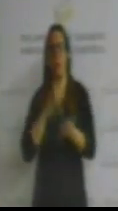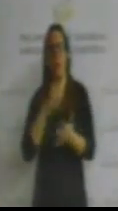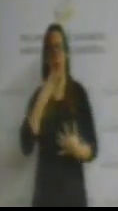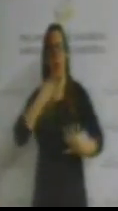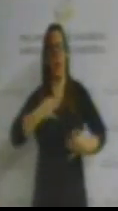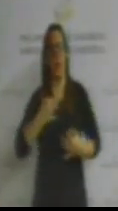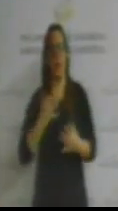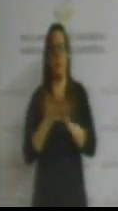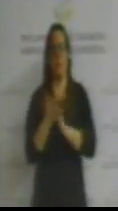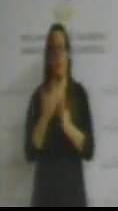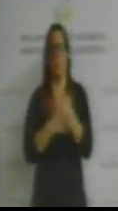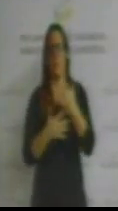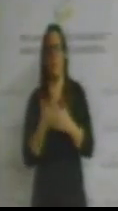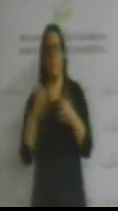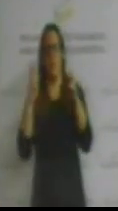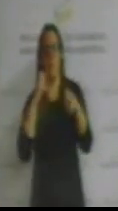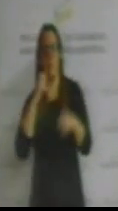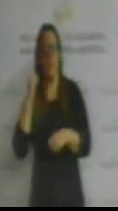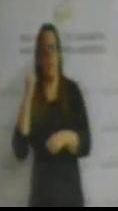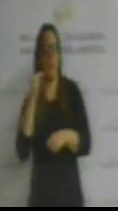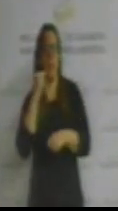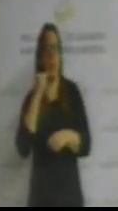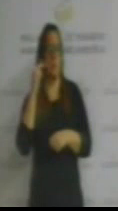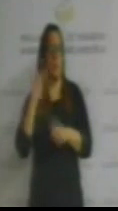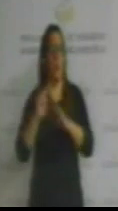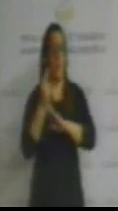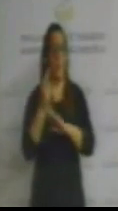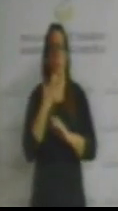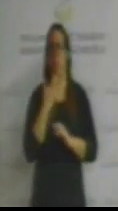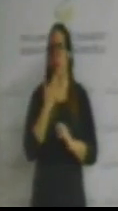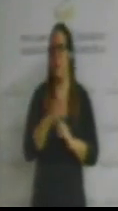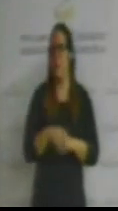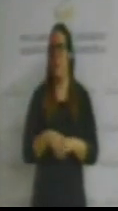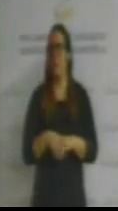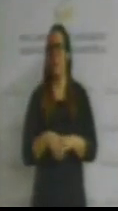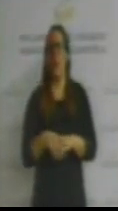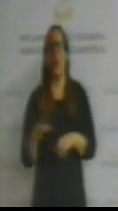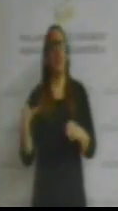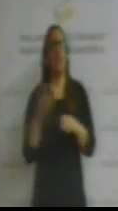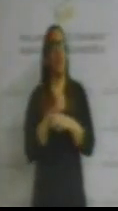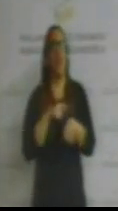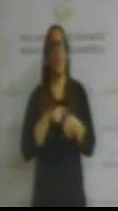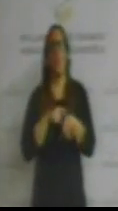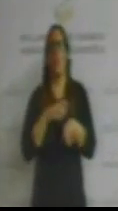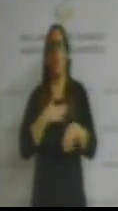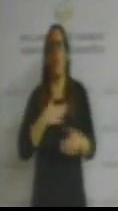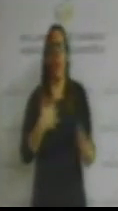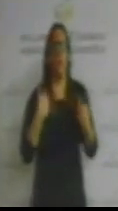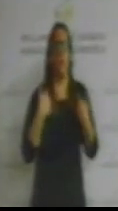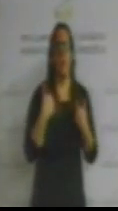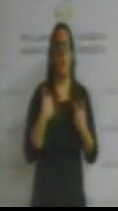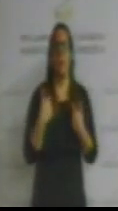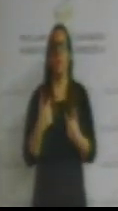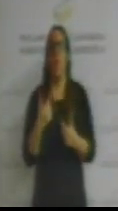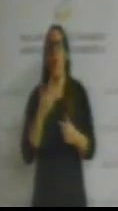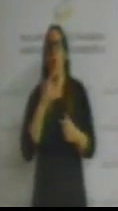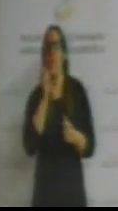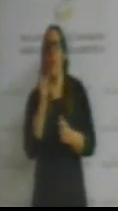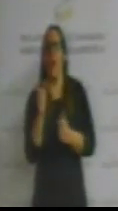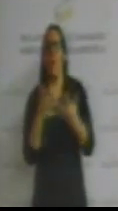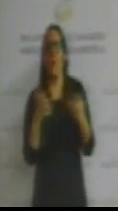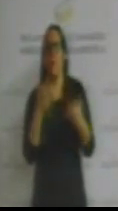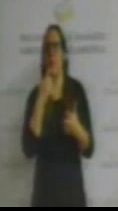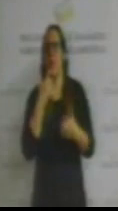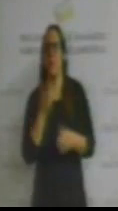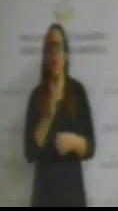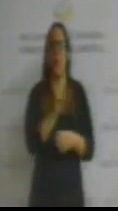de ETA, usando expresiones como todo tipo de víctimas, de uno y otro lado, de todas